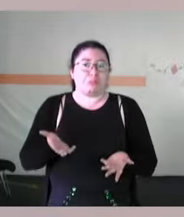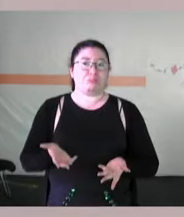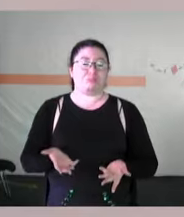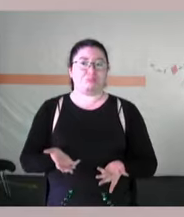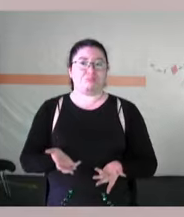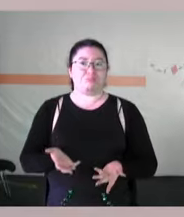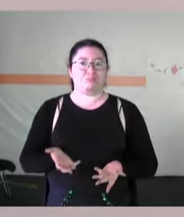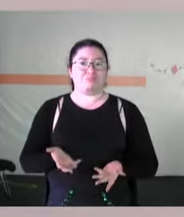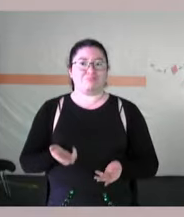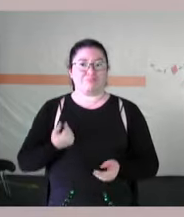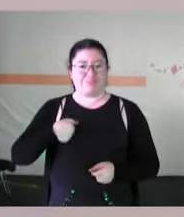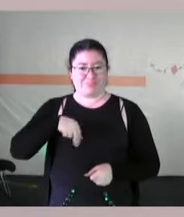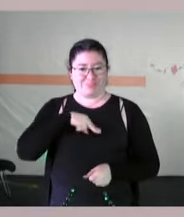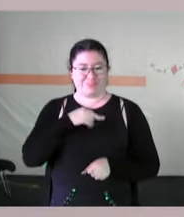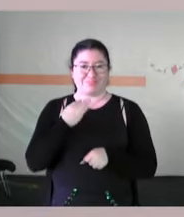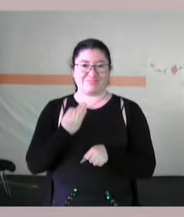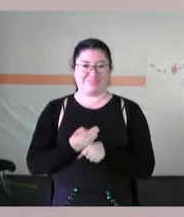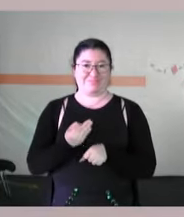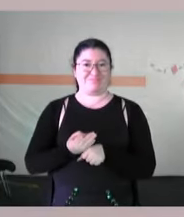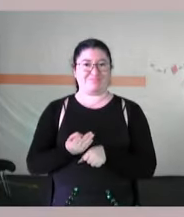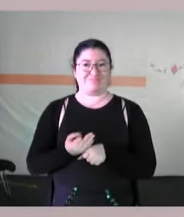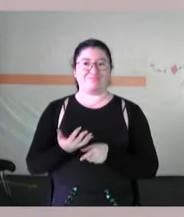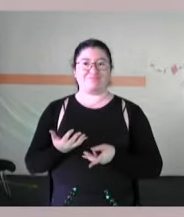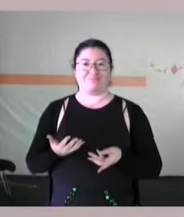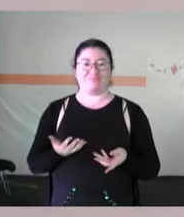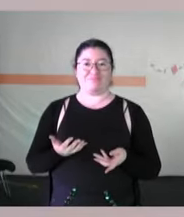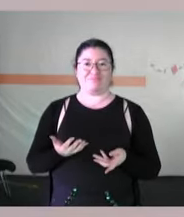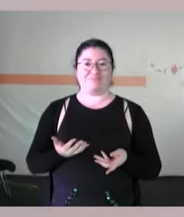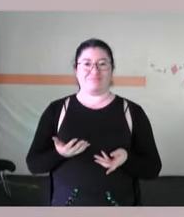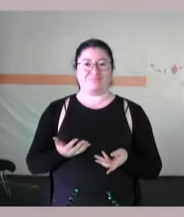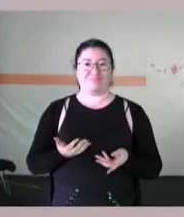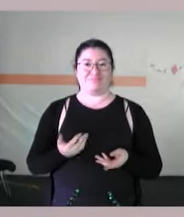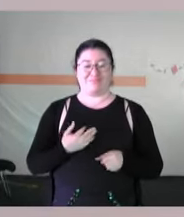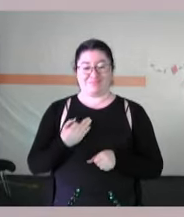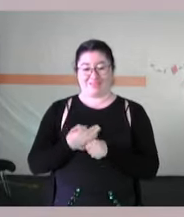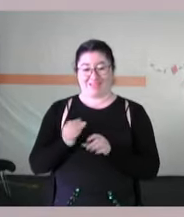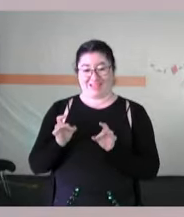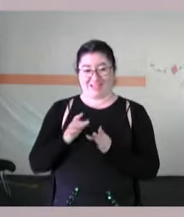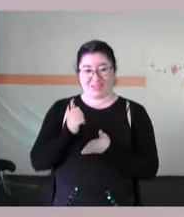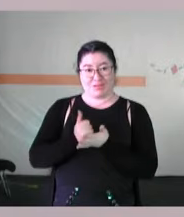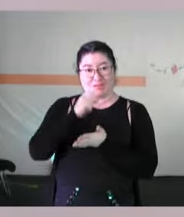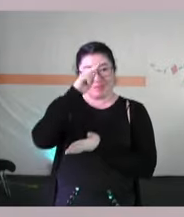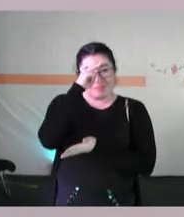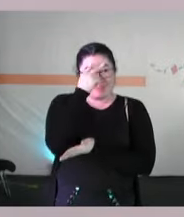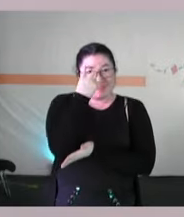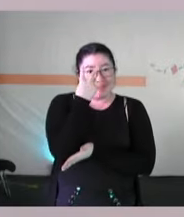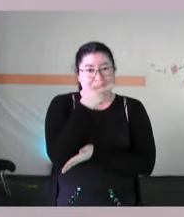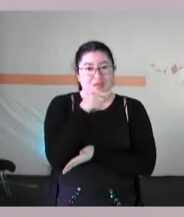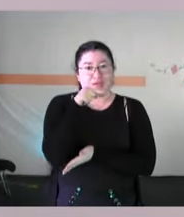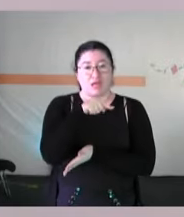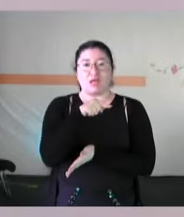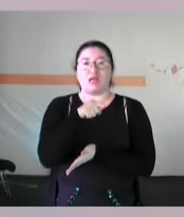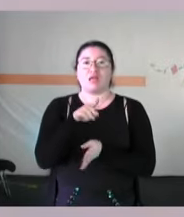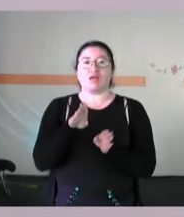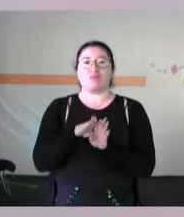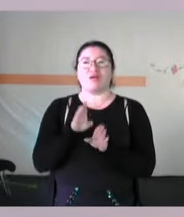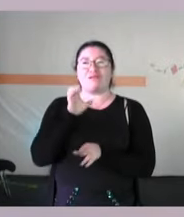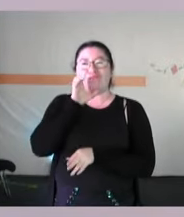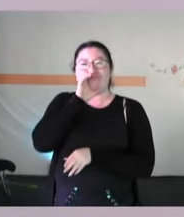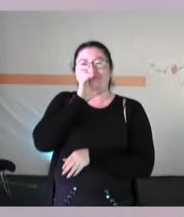Estamos el horror en este momento, es que Ciudad de México esté casi tan